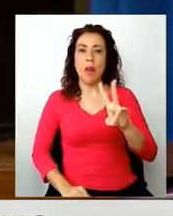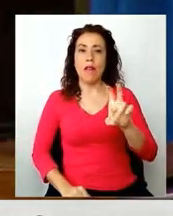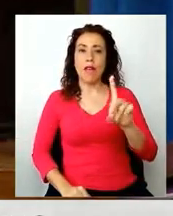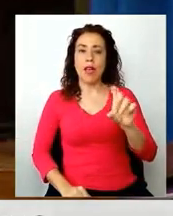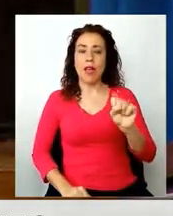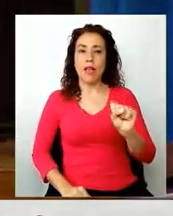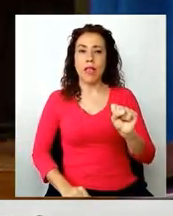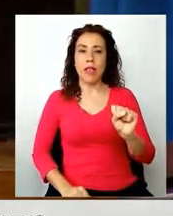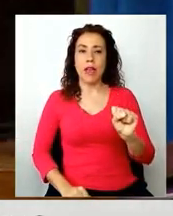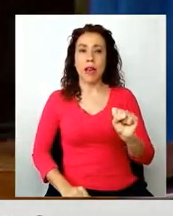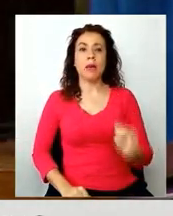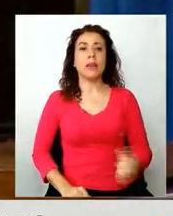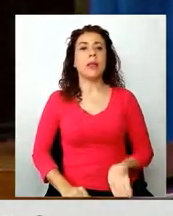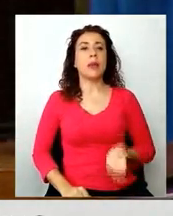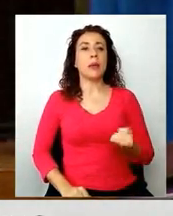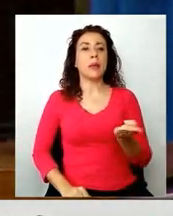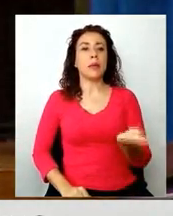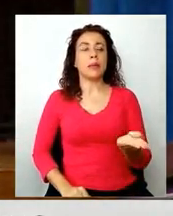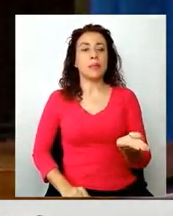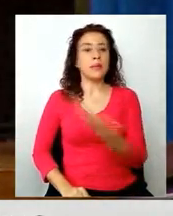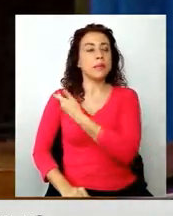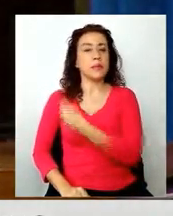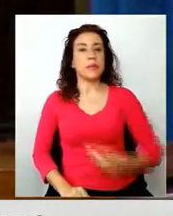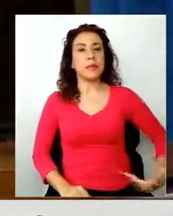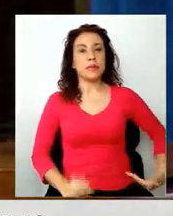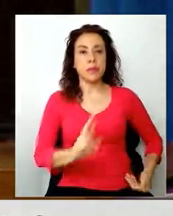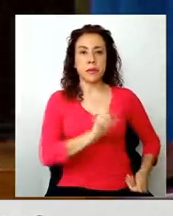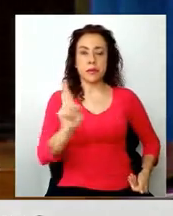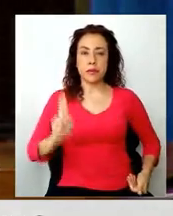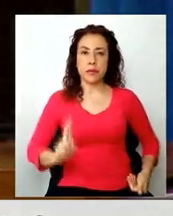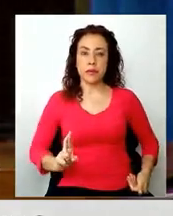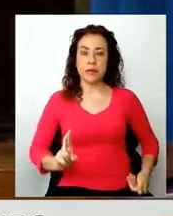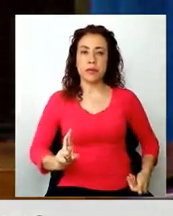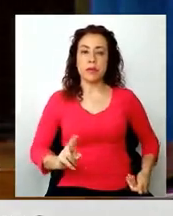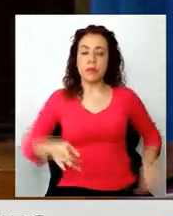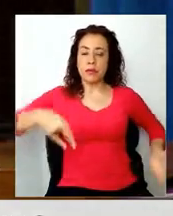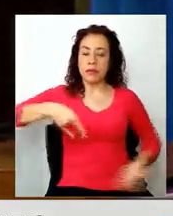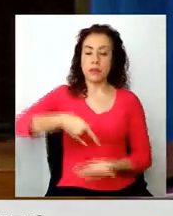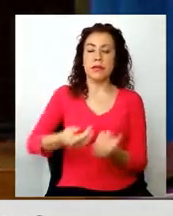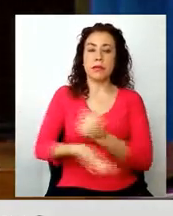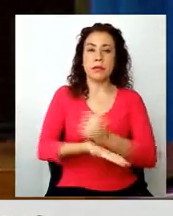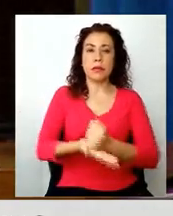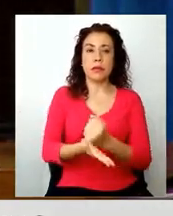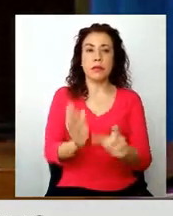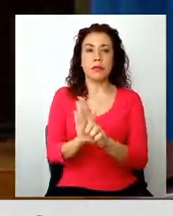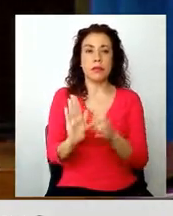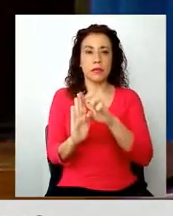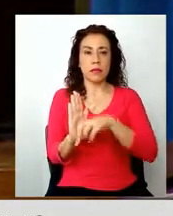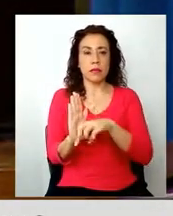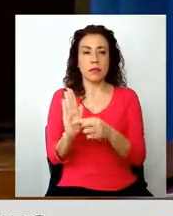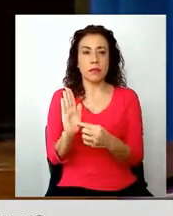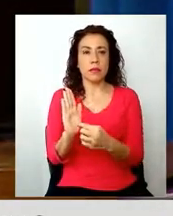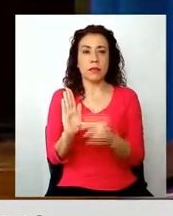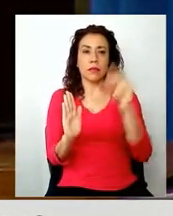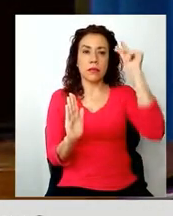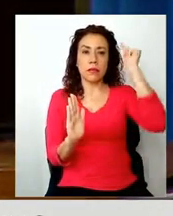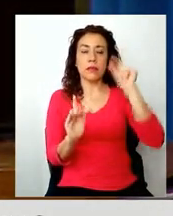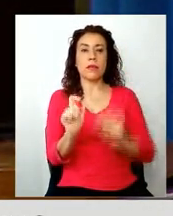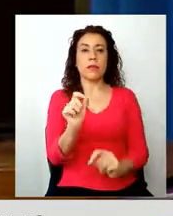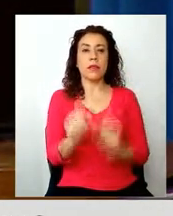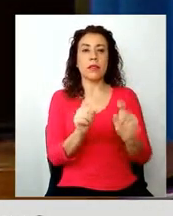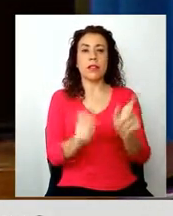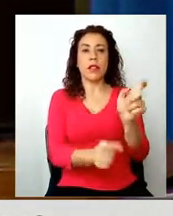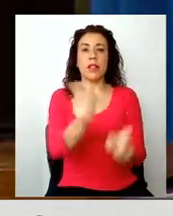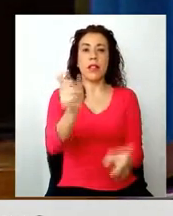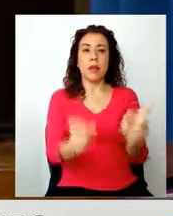solicita su excelencia al presidente de la república el envío a trámite legislativo de un proyecto de ley que cree la defensoría de las personas mayores